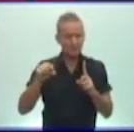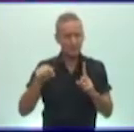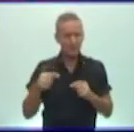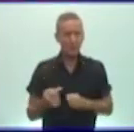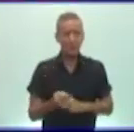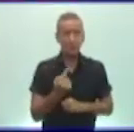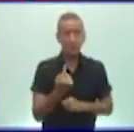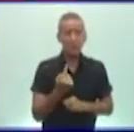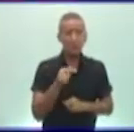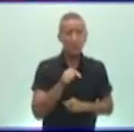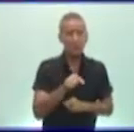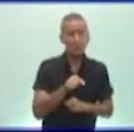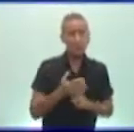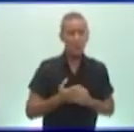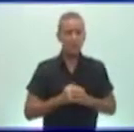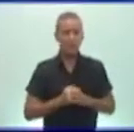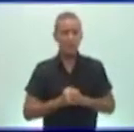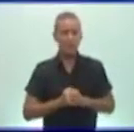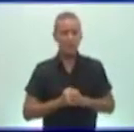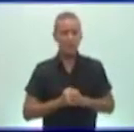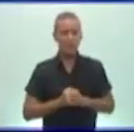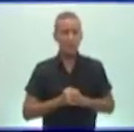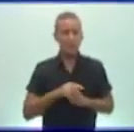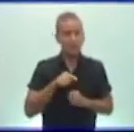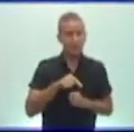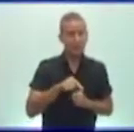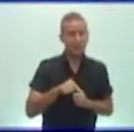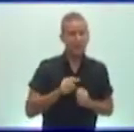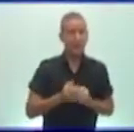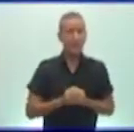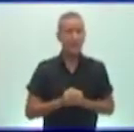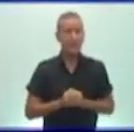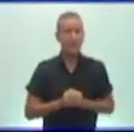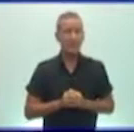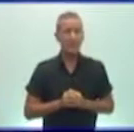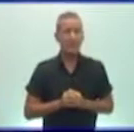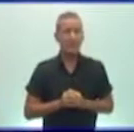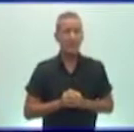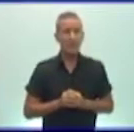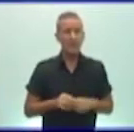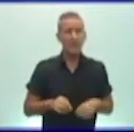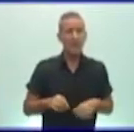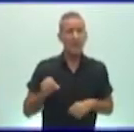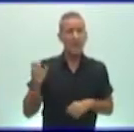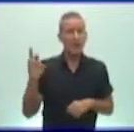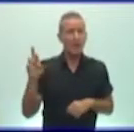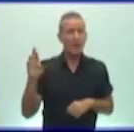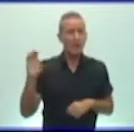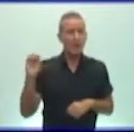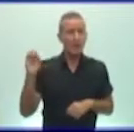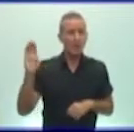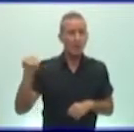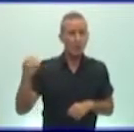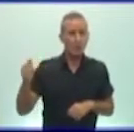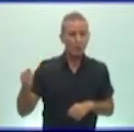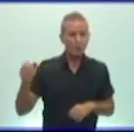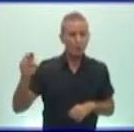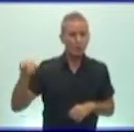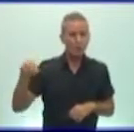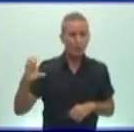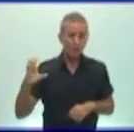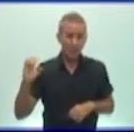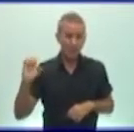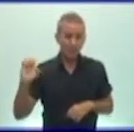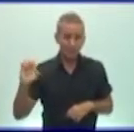de ellos se trata de Romance del Agua Buena, de la autoría de